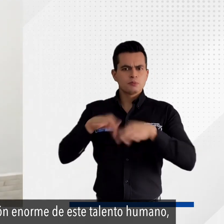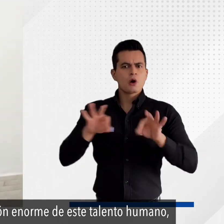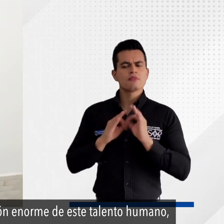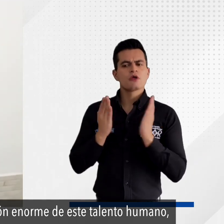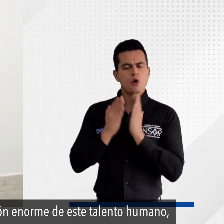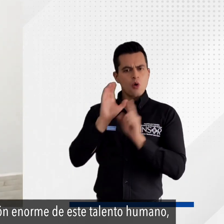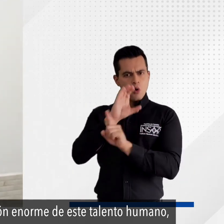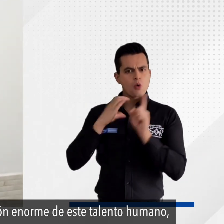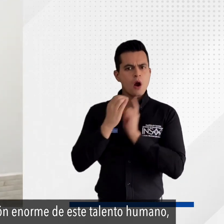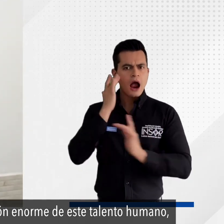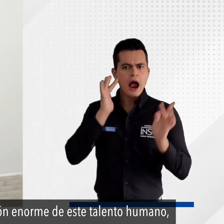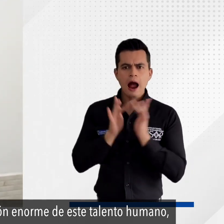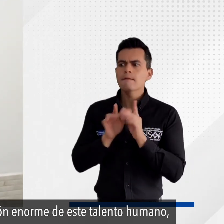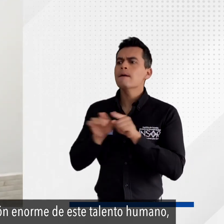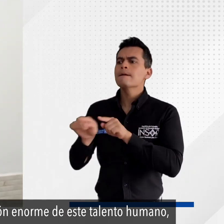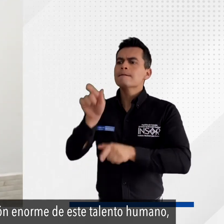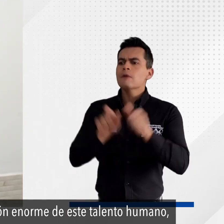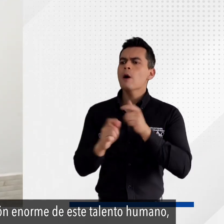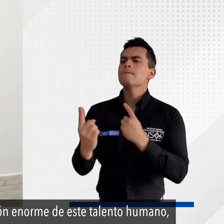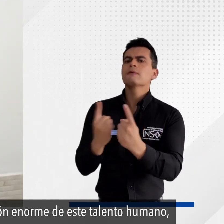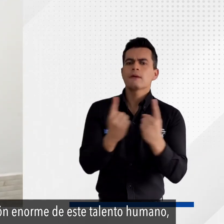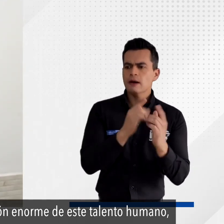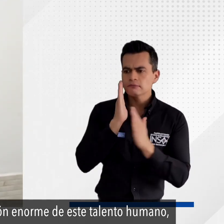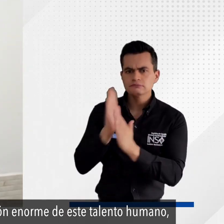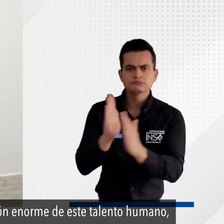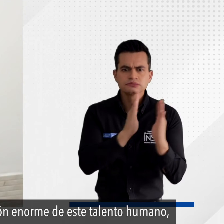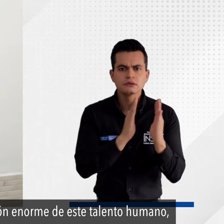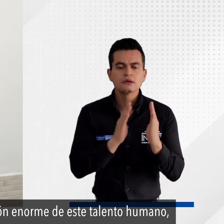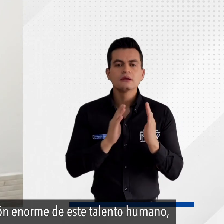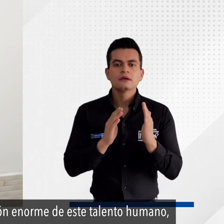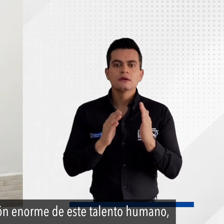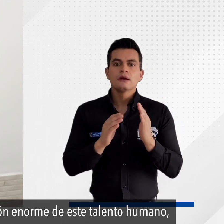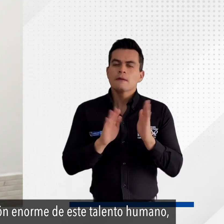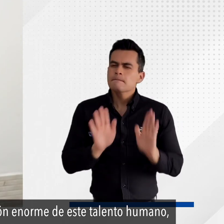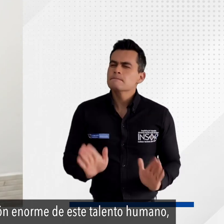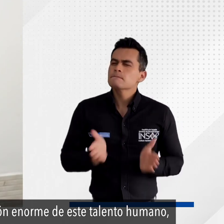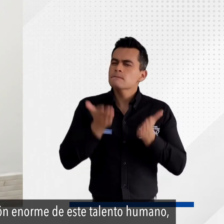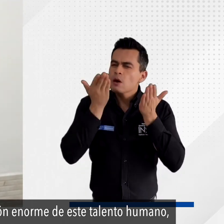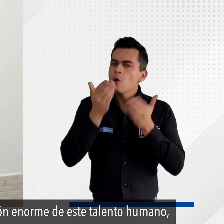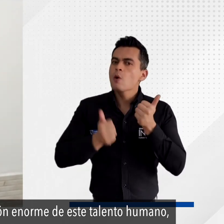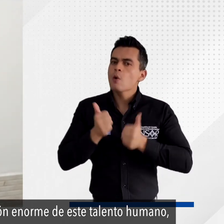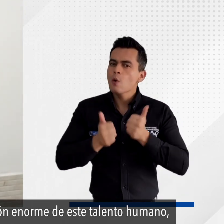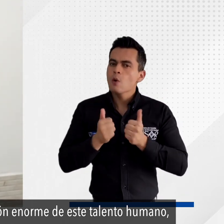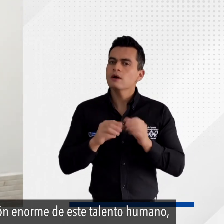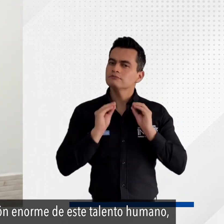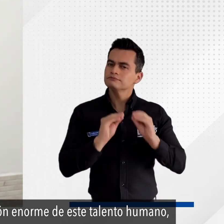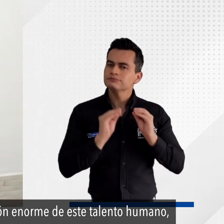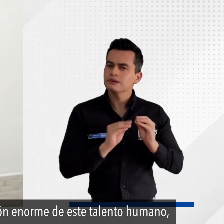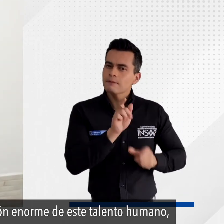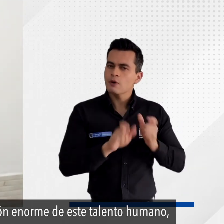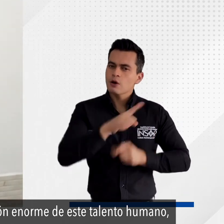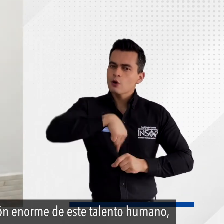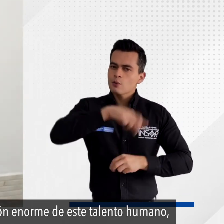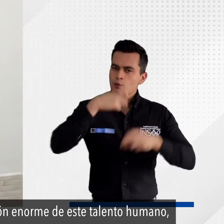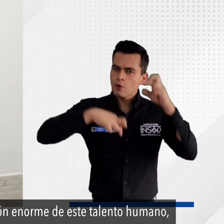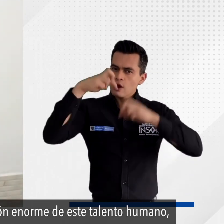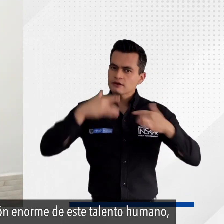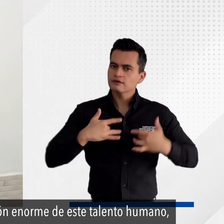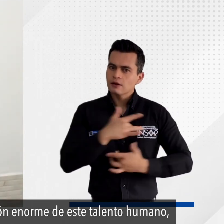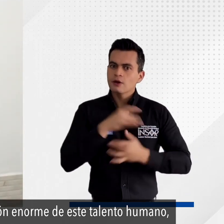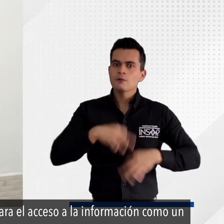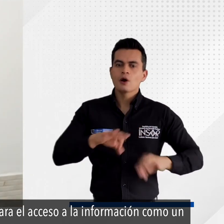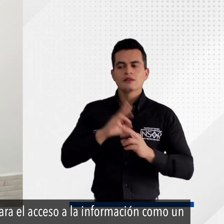hay una oportunidad de mejora y de formación enorme de este talento humano, reconociendo la cultura sorda de